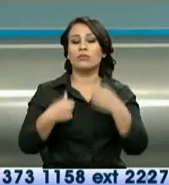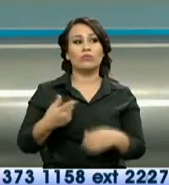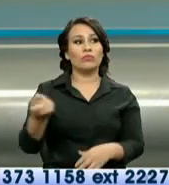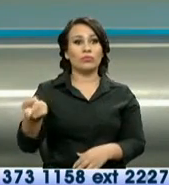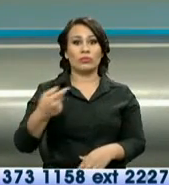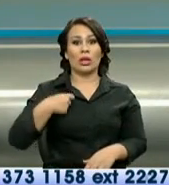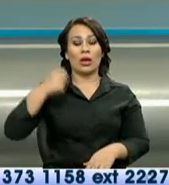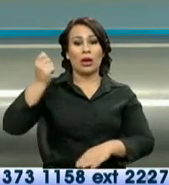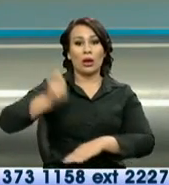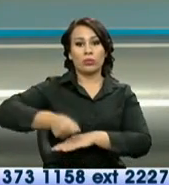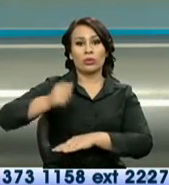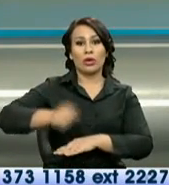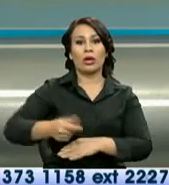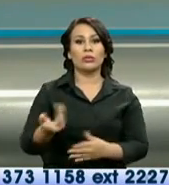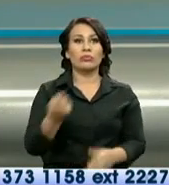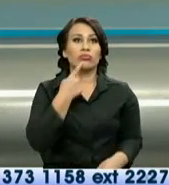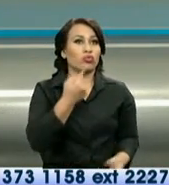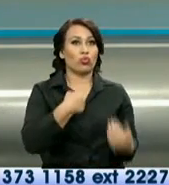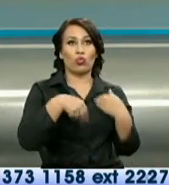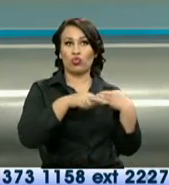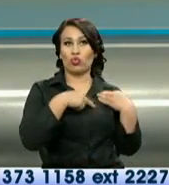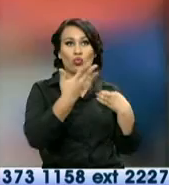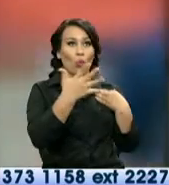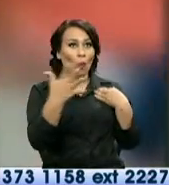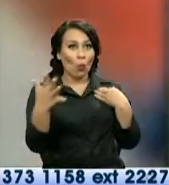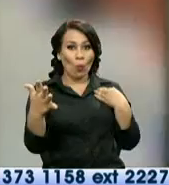deslinda responsabilidades sobre ellos.